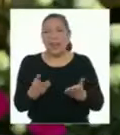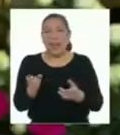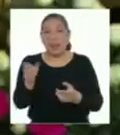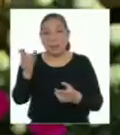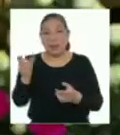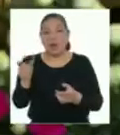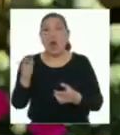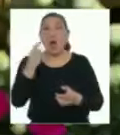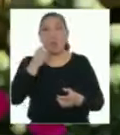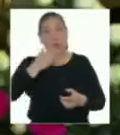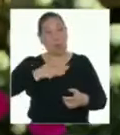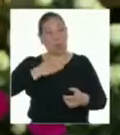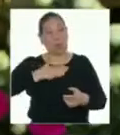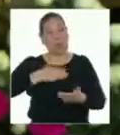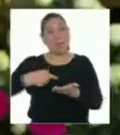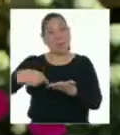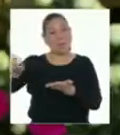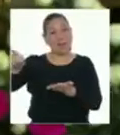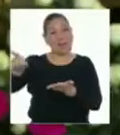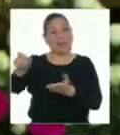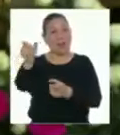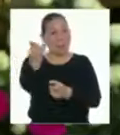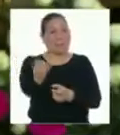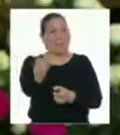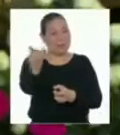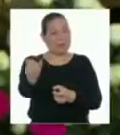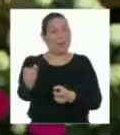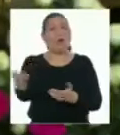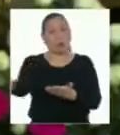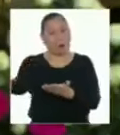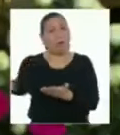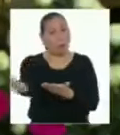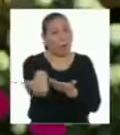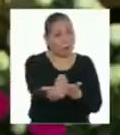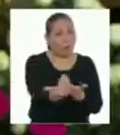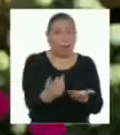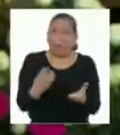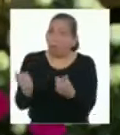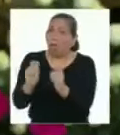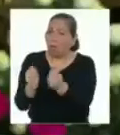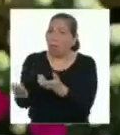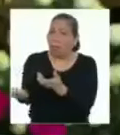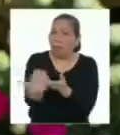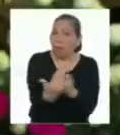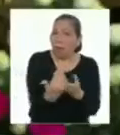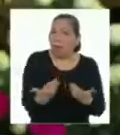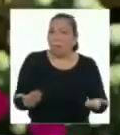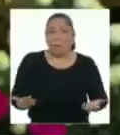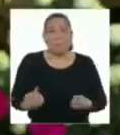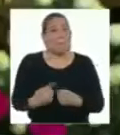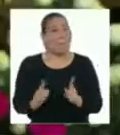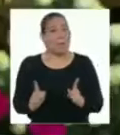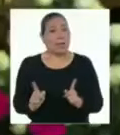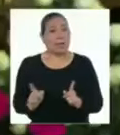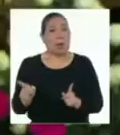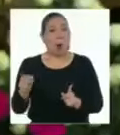criados fueron a recoger los frutos y